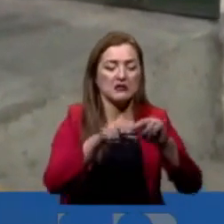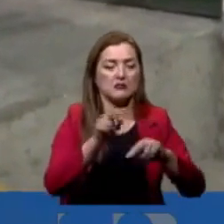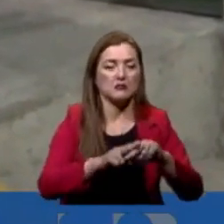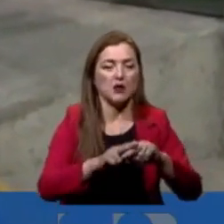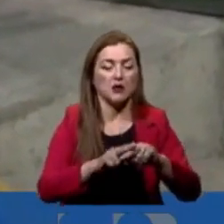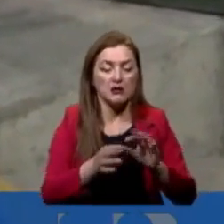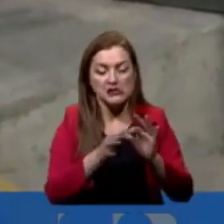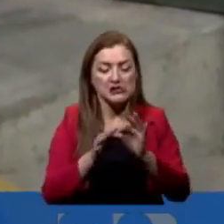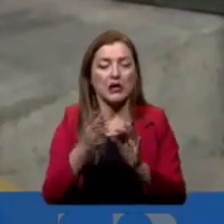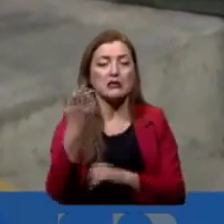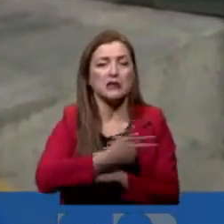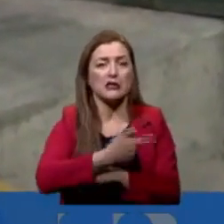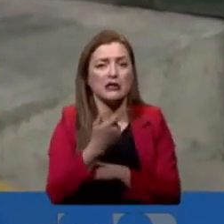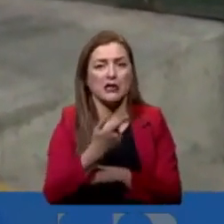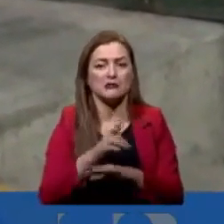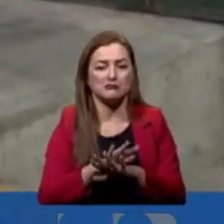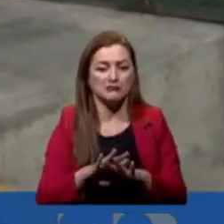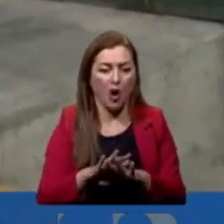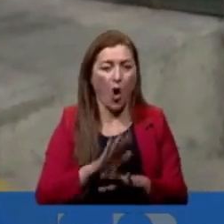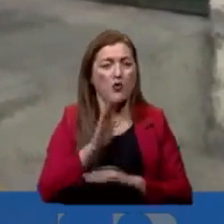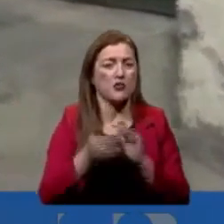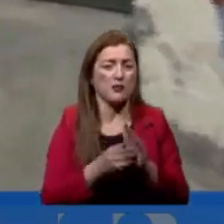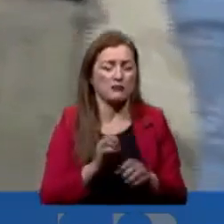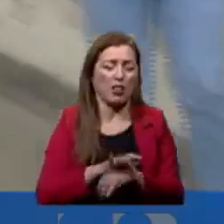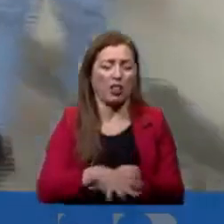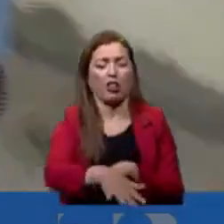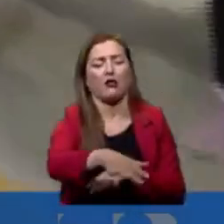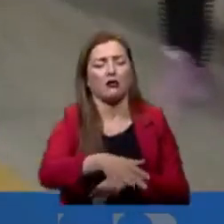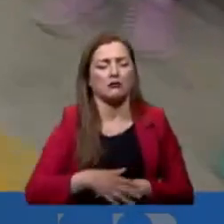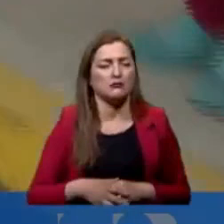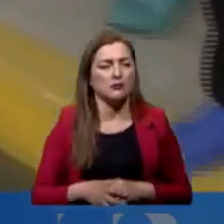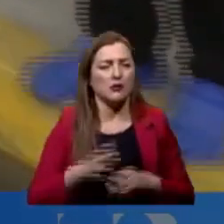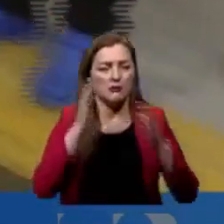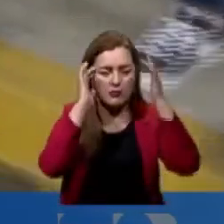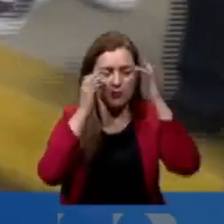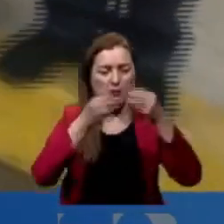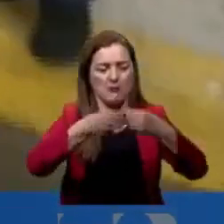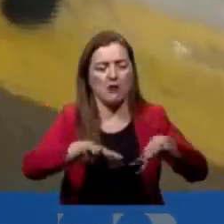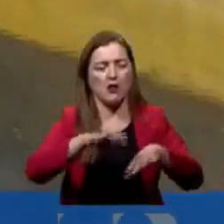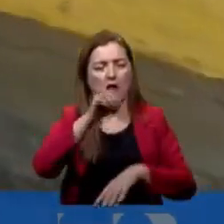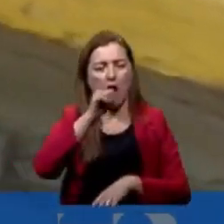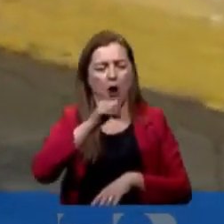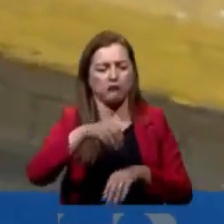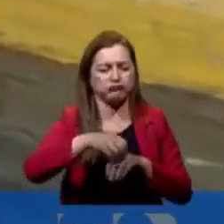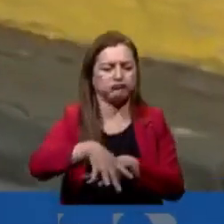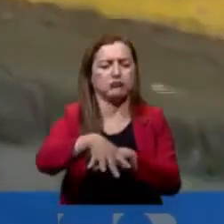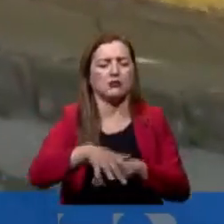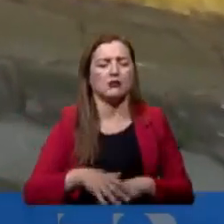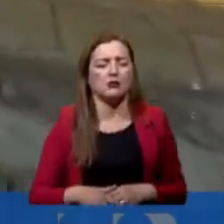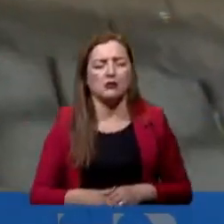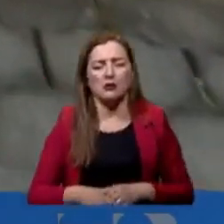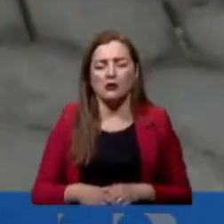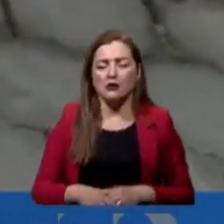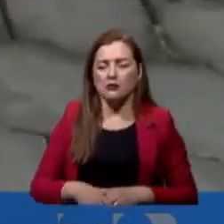15 días, se volvió de nuevo a dañar. Ahora, preocupados con la cantidad de agua que se está registrando. Sí, así es, esa